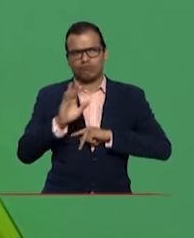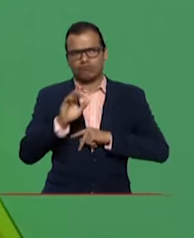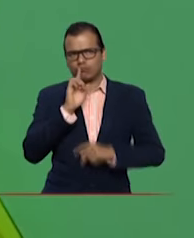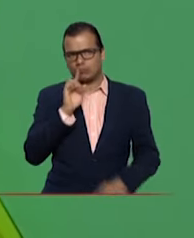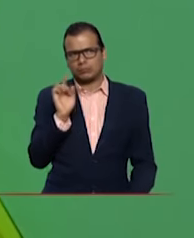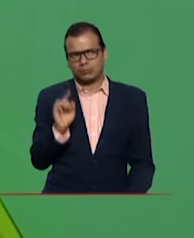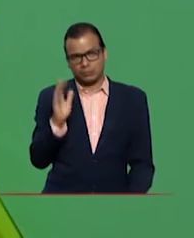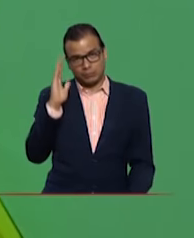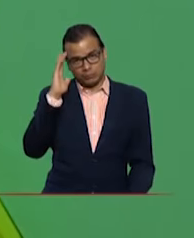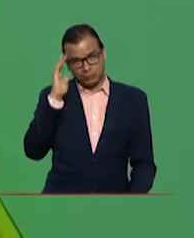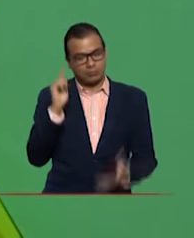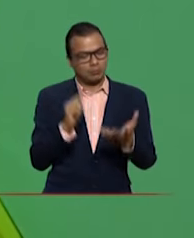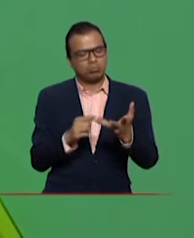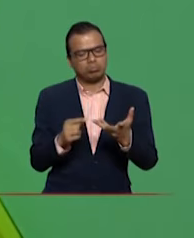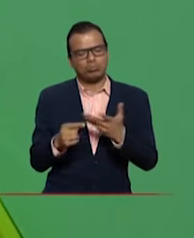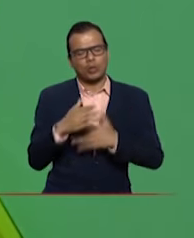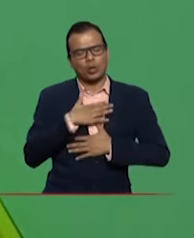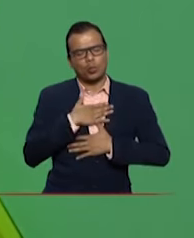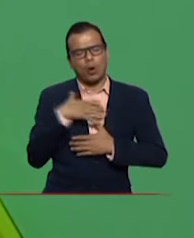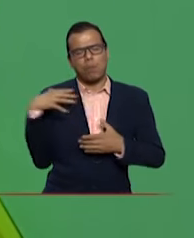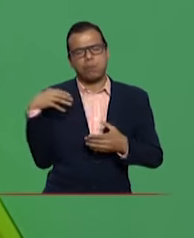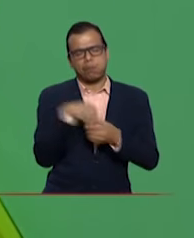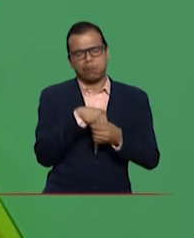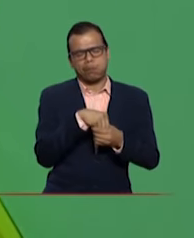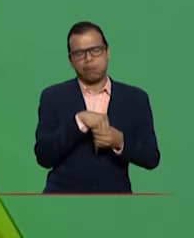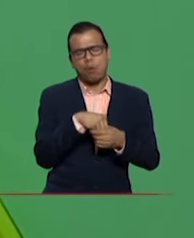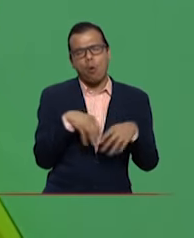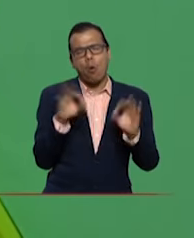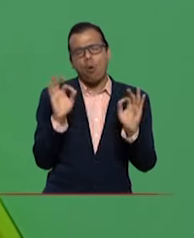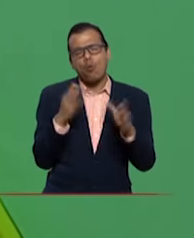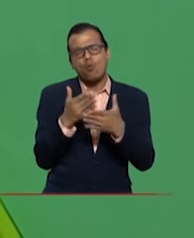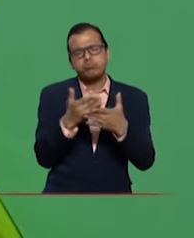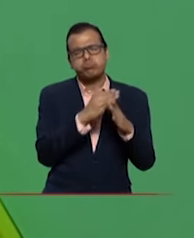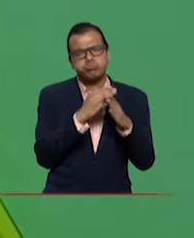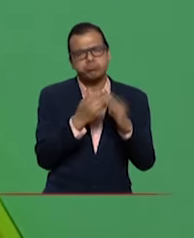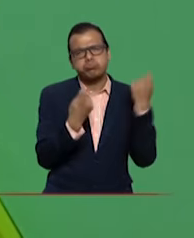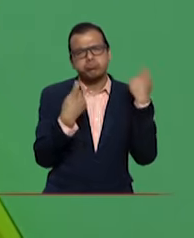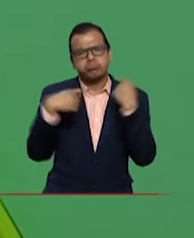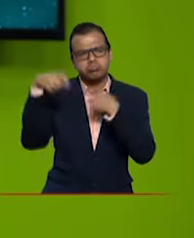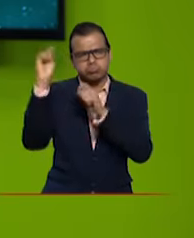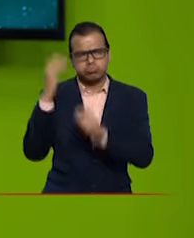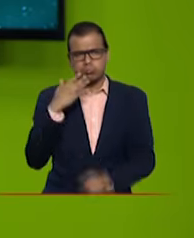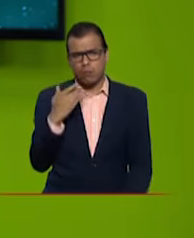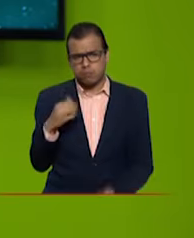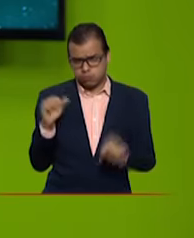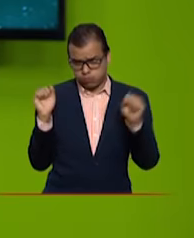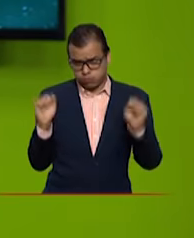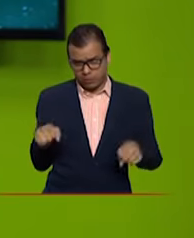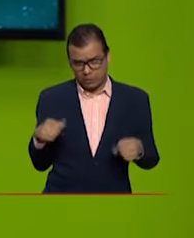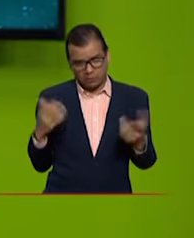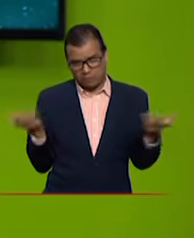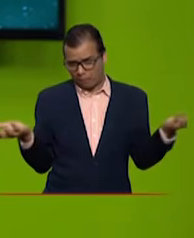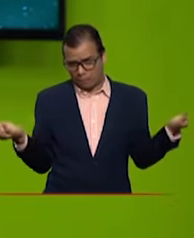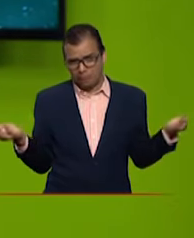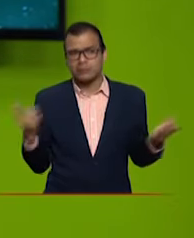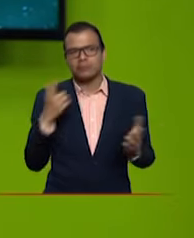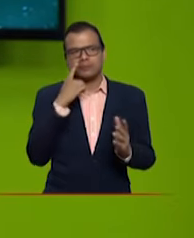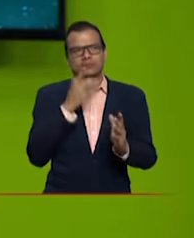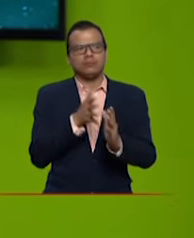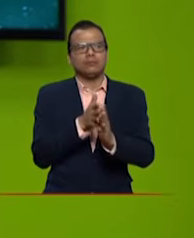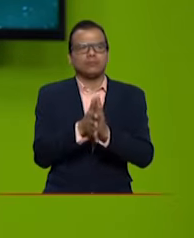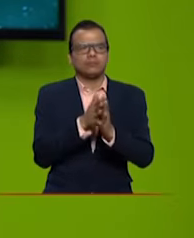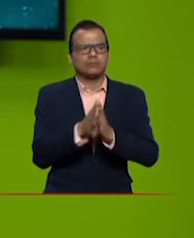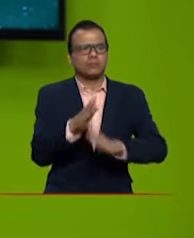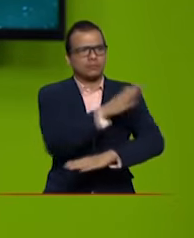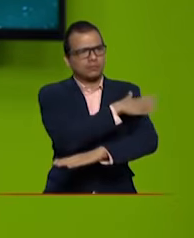hay esa restricción en la subdivisión? Explíquenos brevemente. Bueno, cuando usted va a comprar un predio en una zona protegida, como un